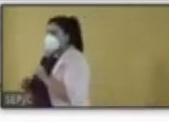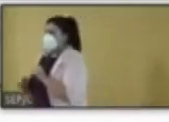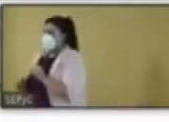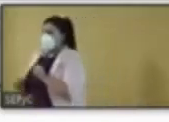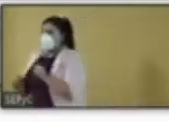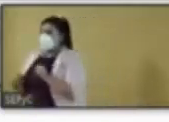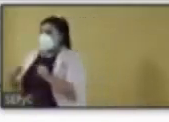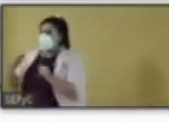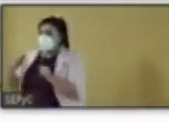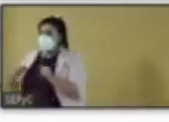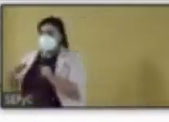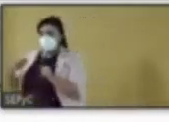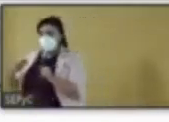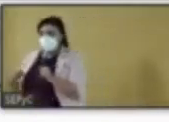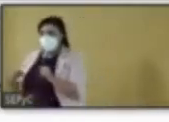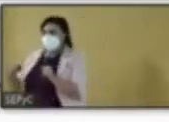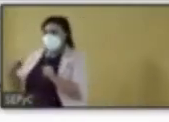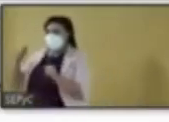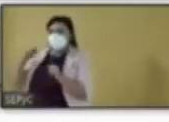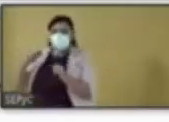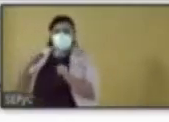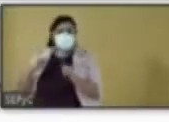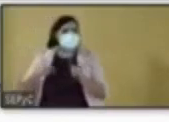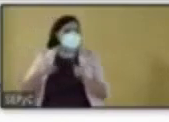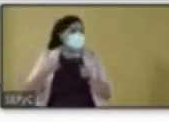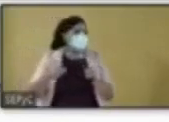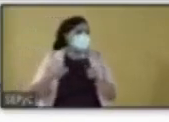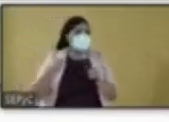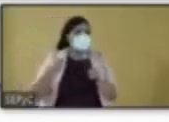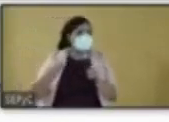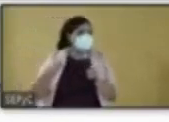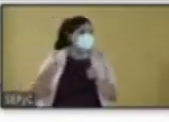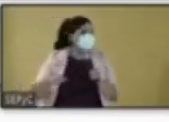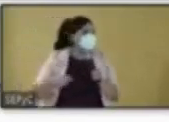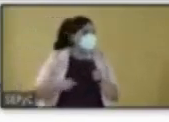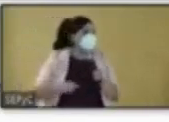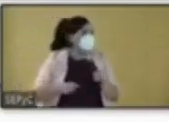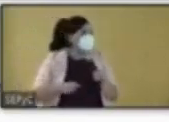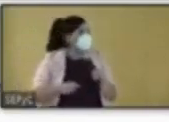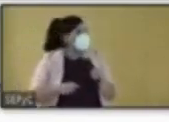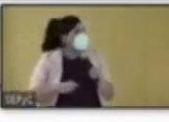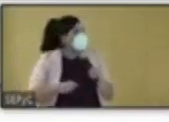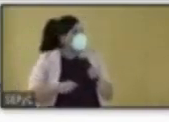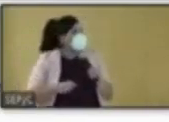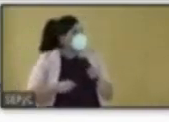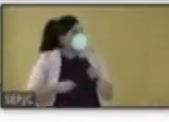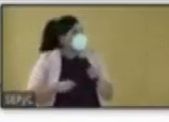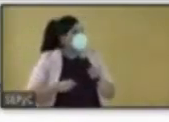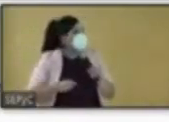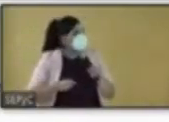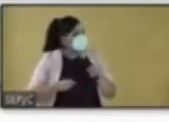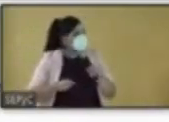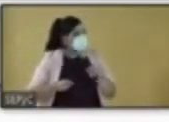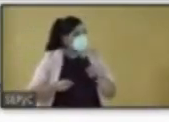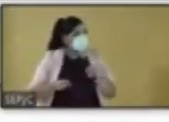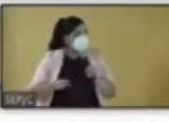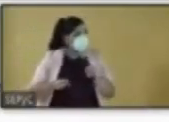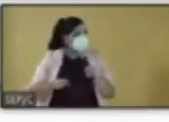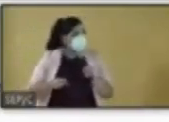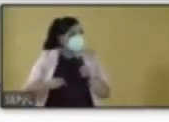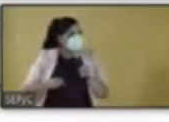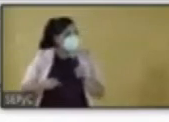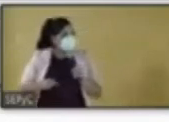nombre. Entonces, bienes inmuebles con los que yo tenga manera, de los cuales yo tenga manera de comprobar. La información que se nos